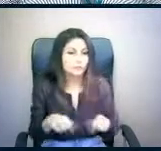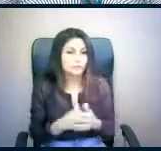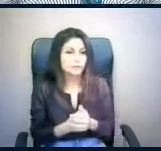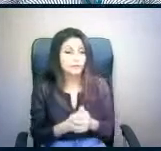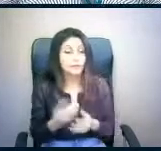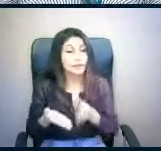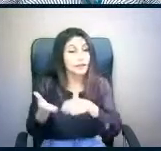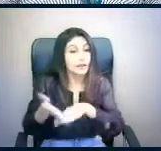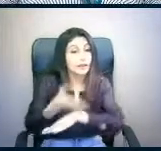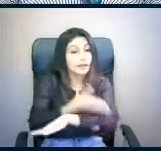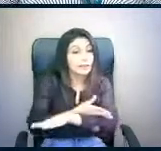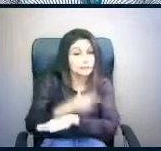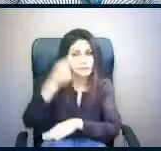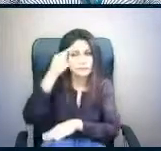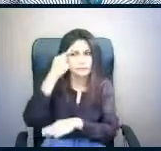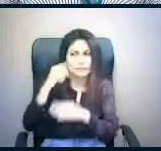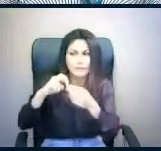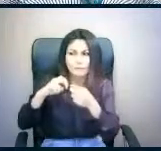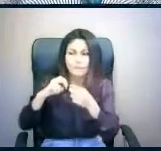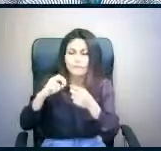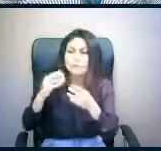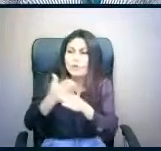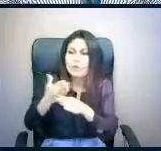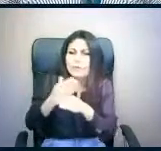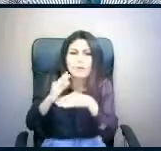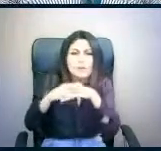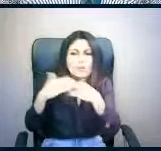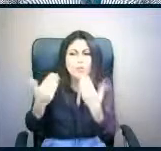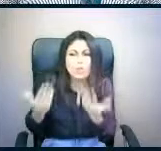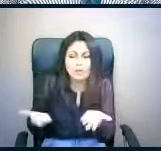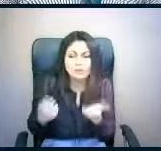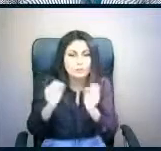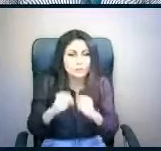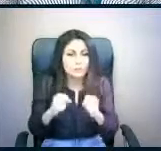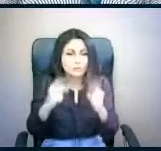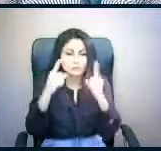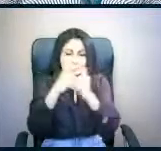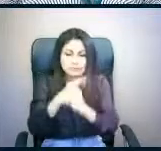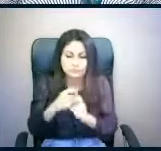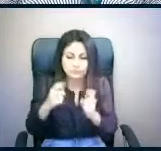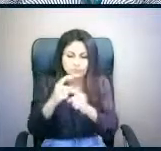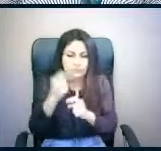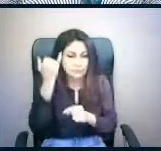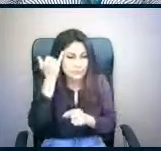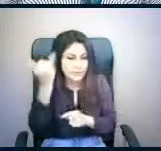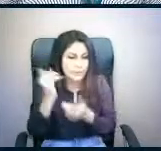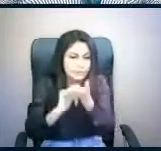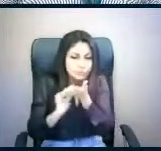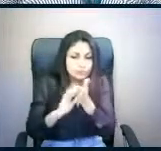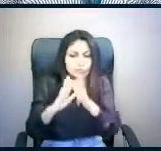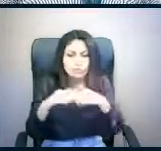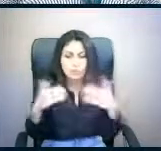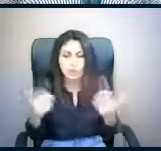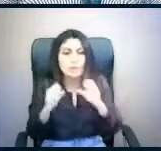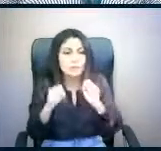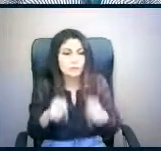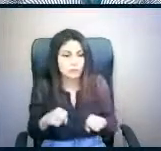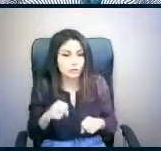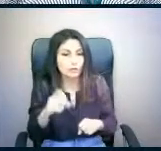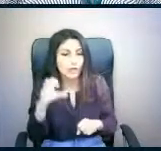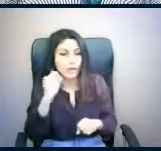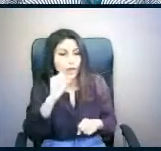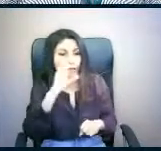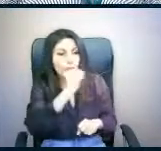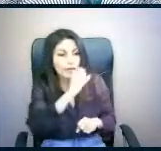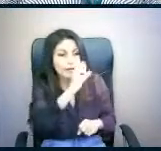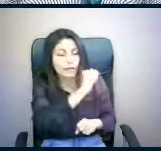problema, mientras que analizamos y vamos evaluando alternativas, también podemos irnos dando cuenta con todos estos